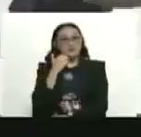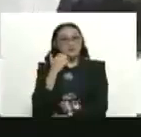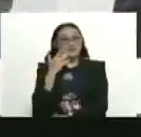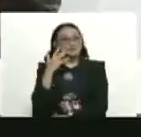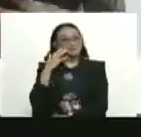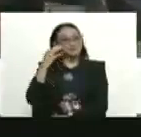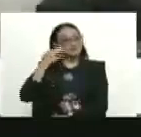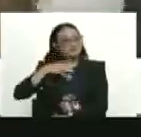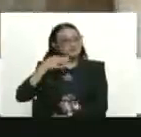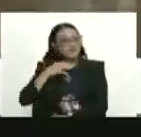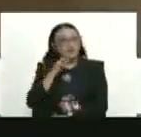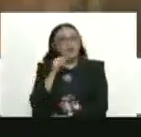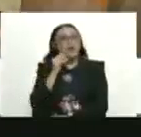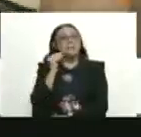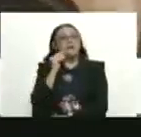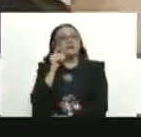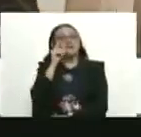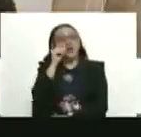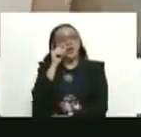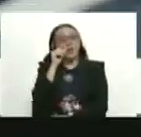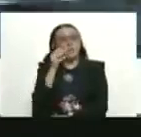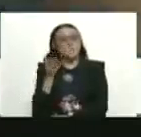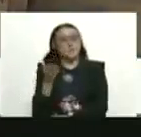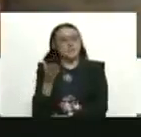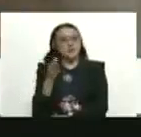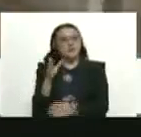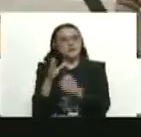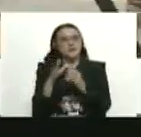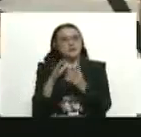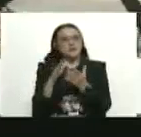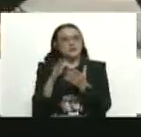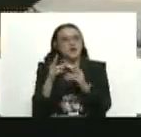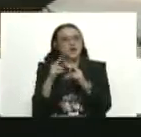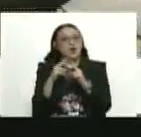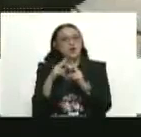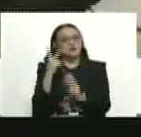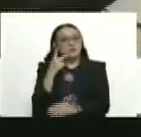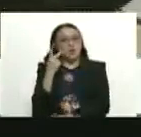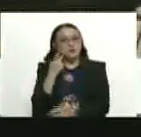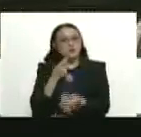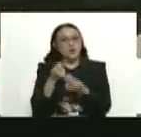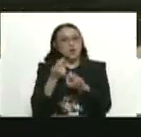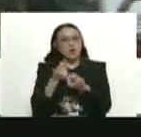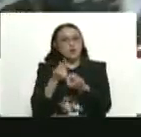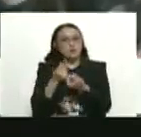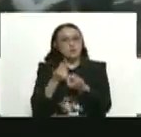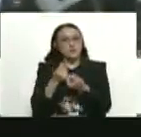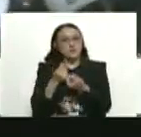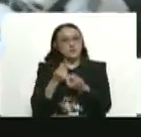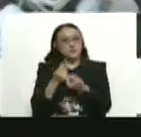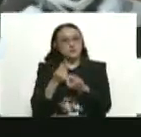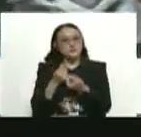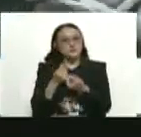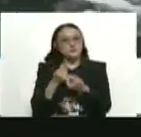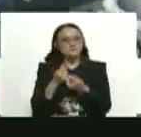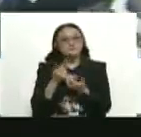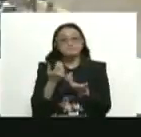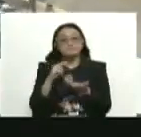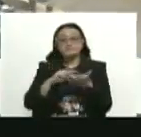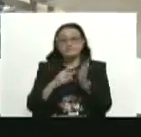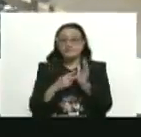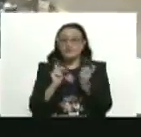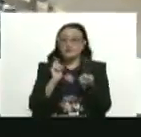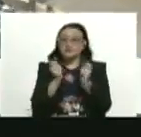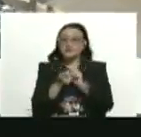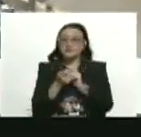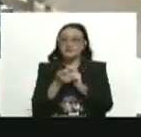credulidad y de la inexperiencia de hombres ajenos de todo conocimiento político, económico o civil. Adoptan como realidades las que